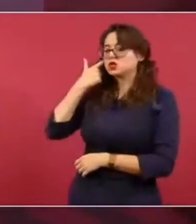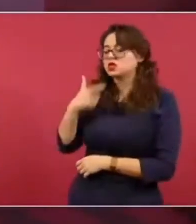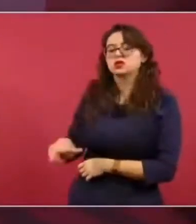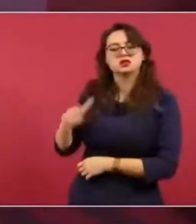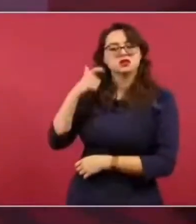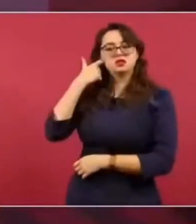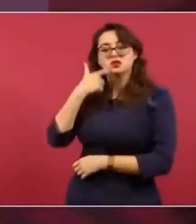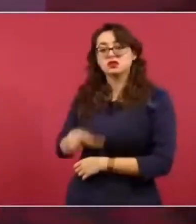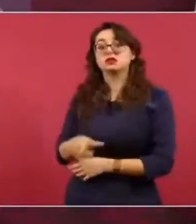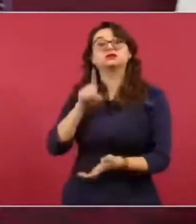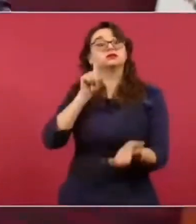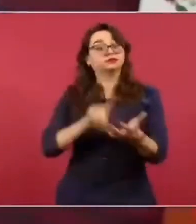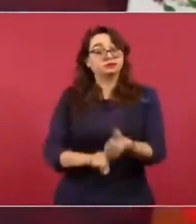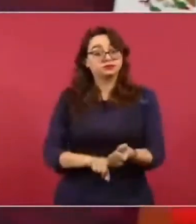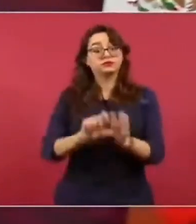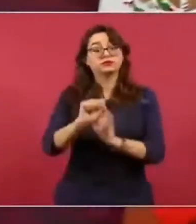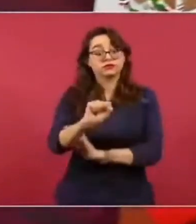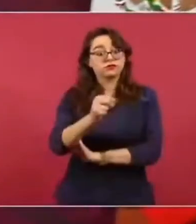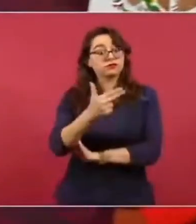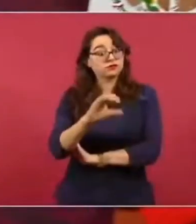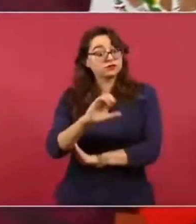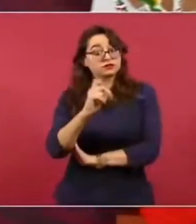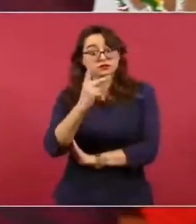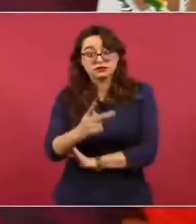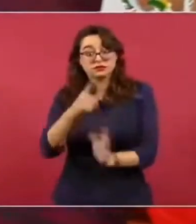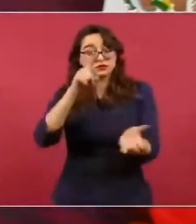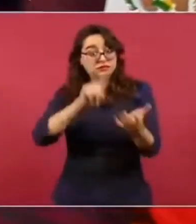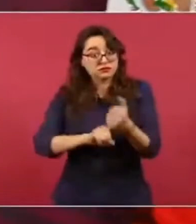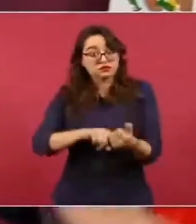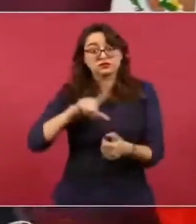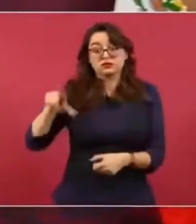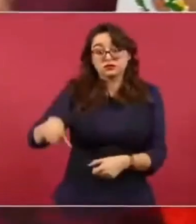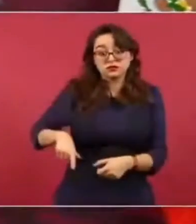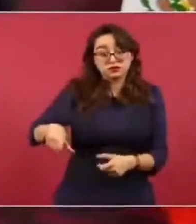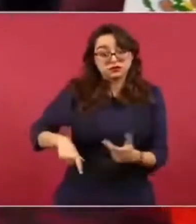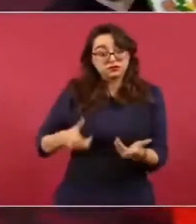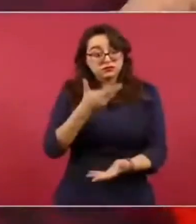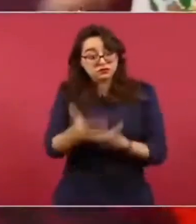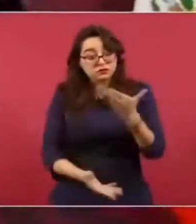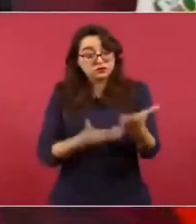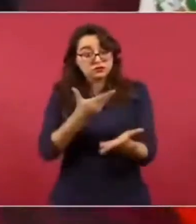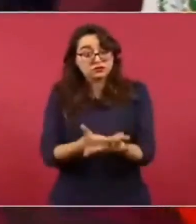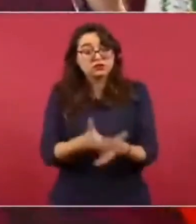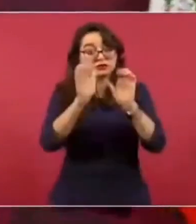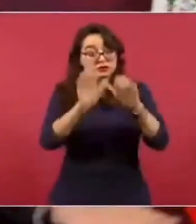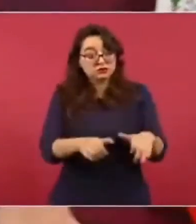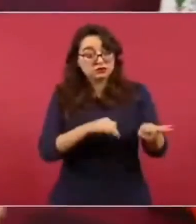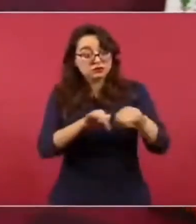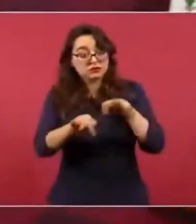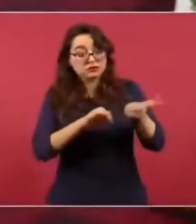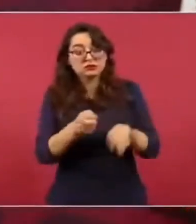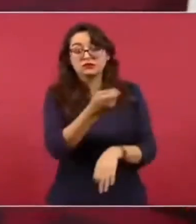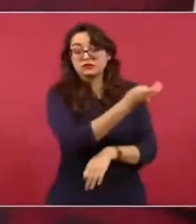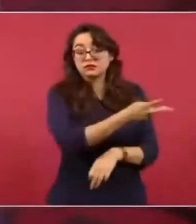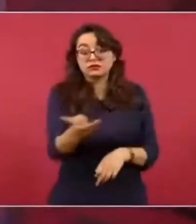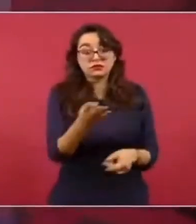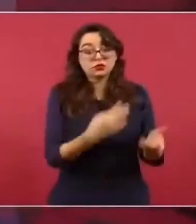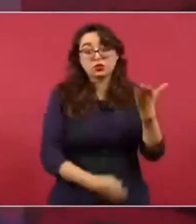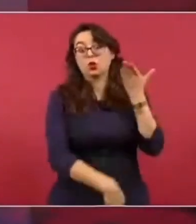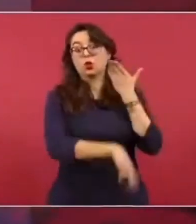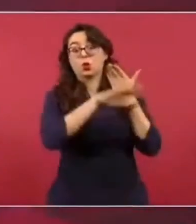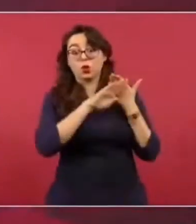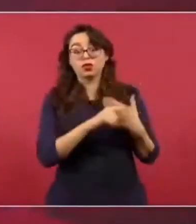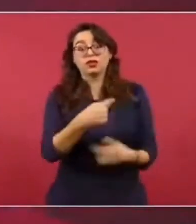crean que llegamos y ya desaparecieron los tecnócratas neoliberales.